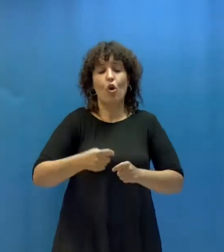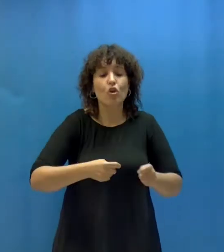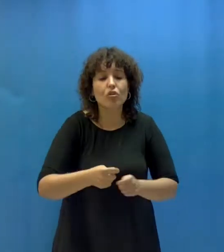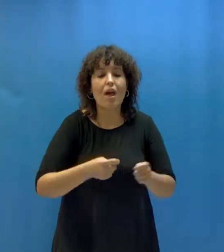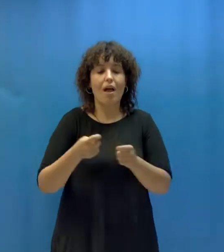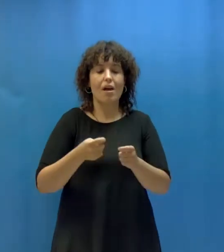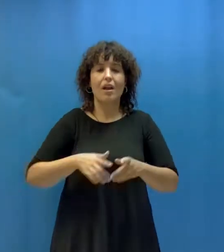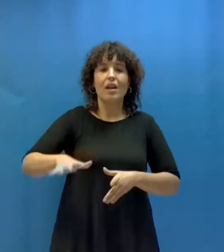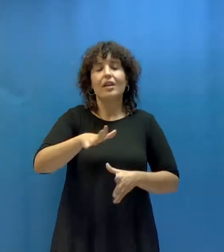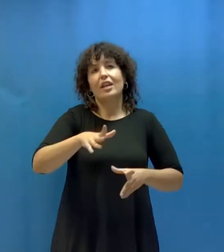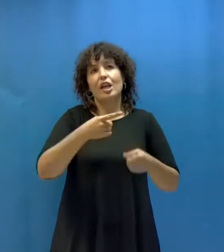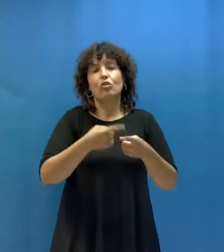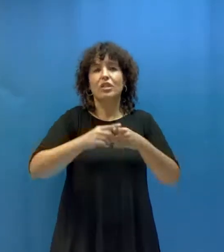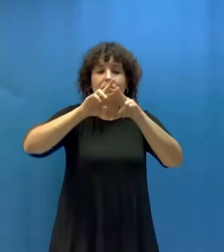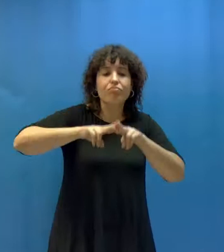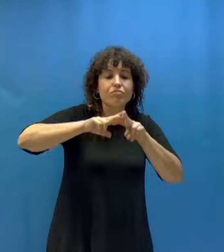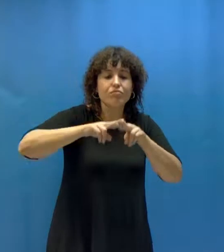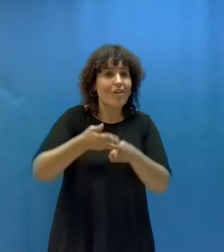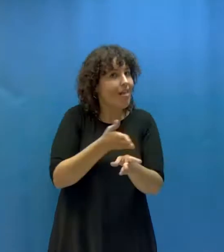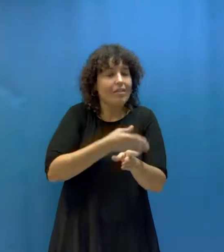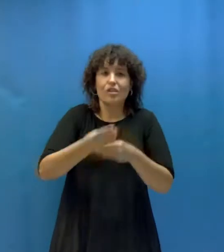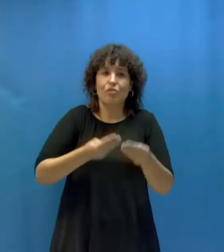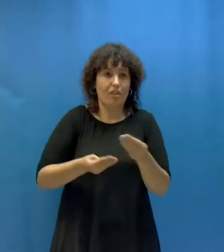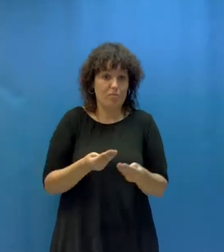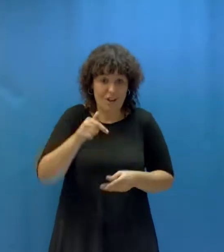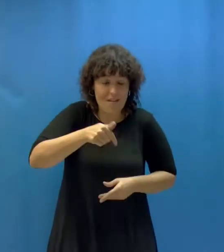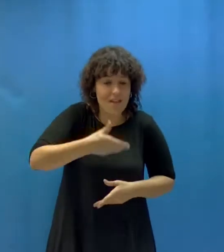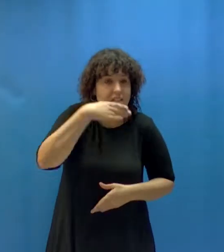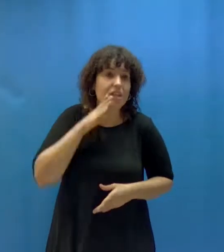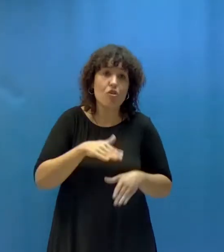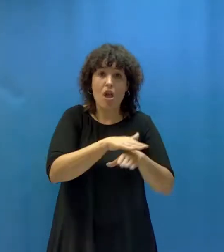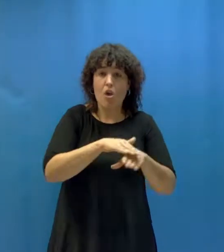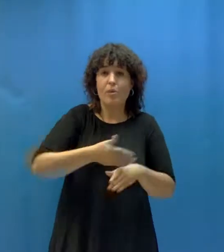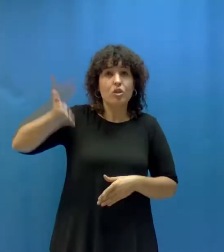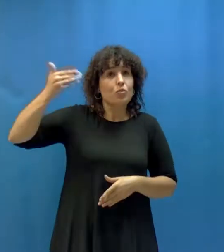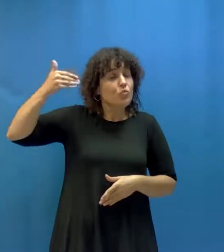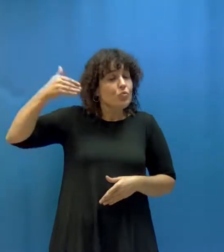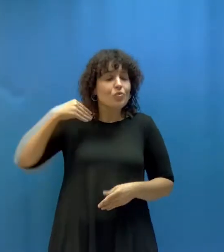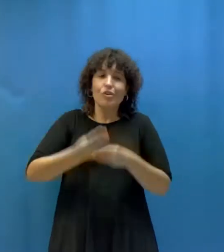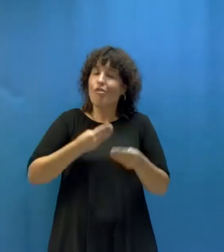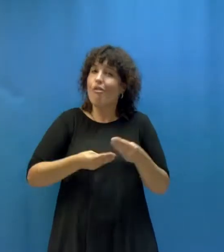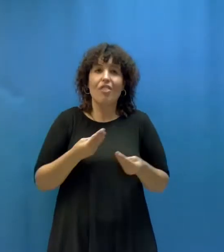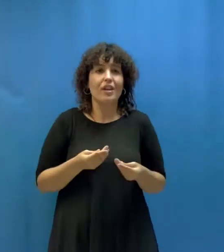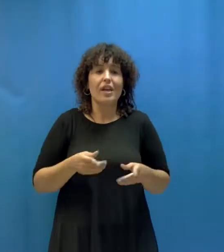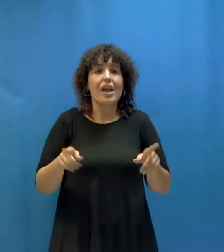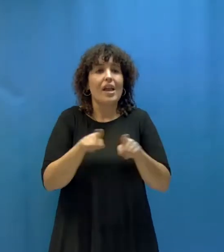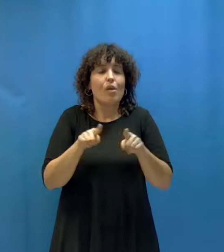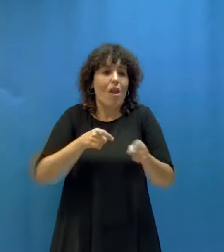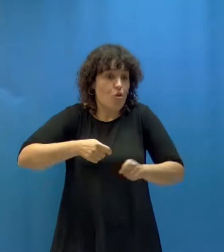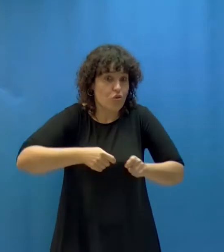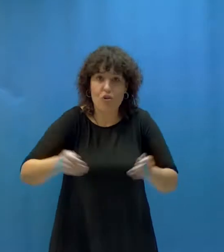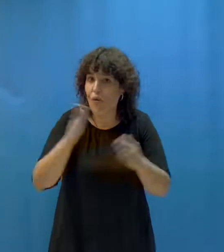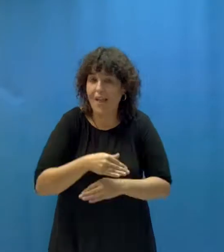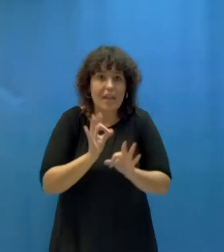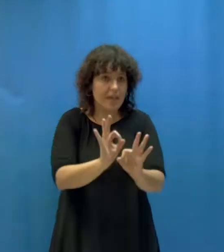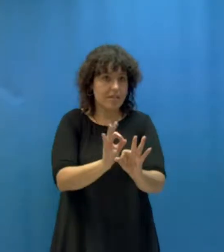que hasta ahora brillaba por su ausencia. En Castellón, debido a la dejadez de gobiernos anteriores, hay un descontrol con los vados y eso es una realidad.